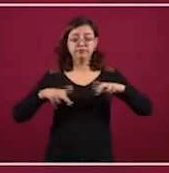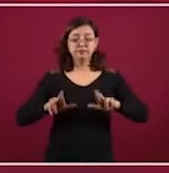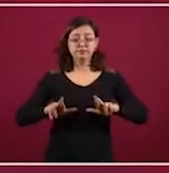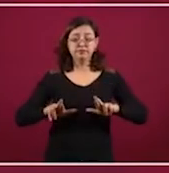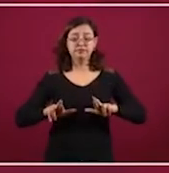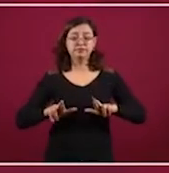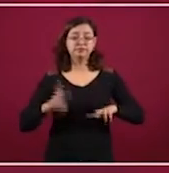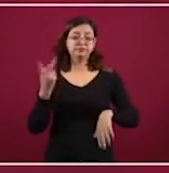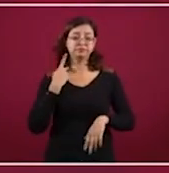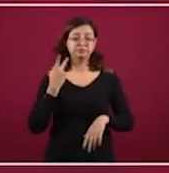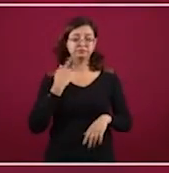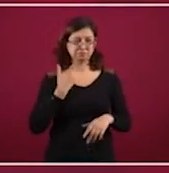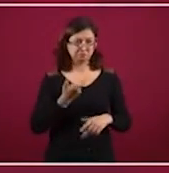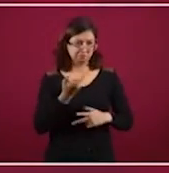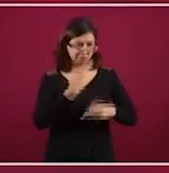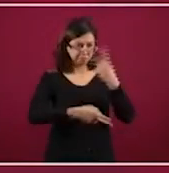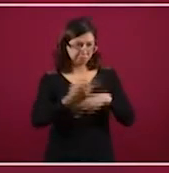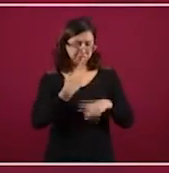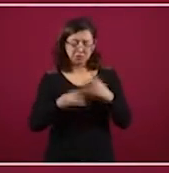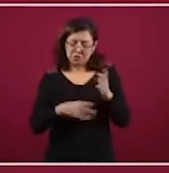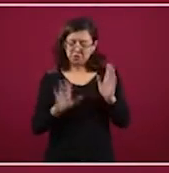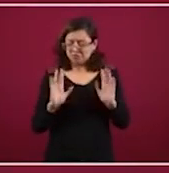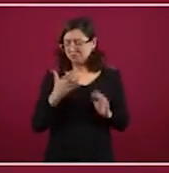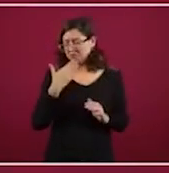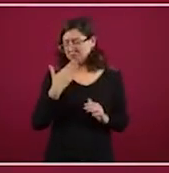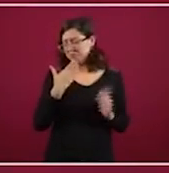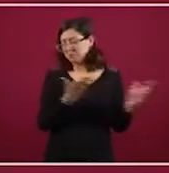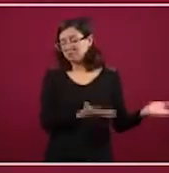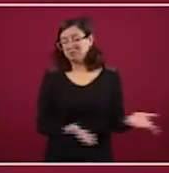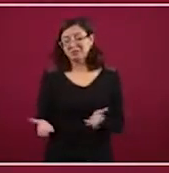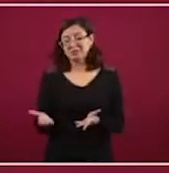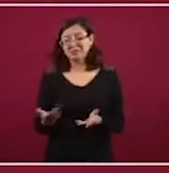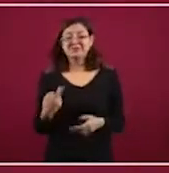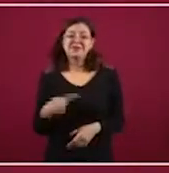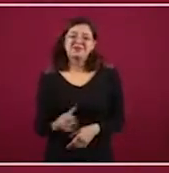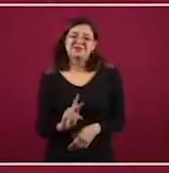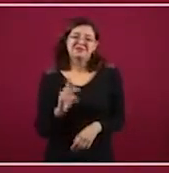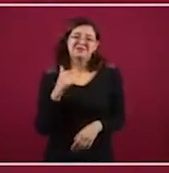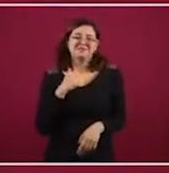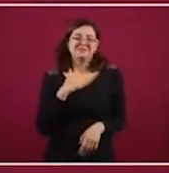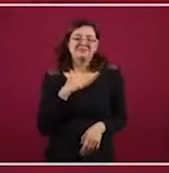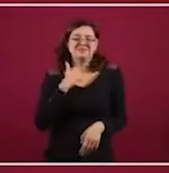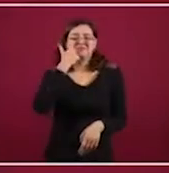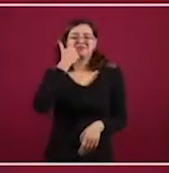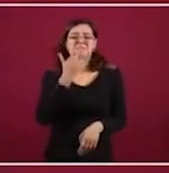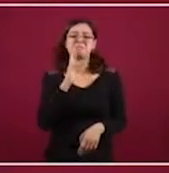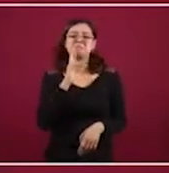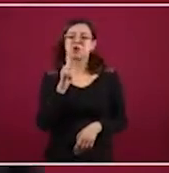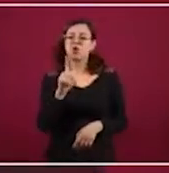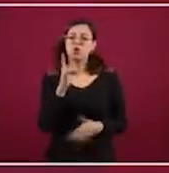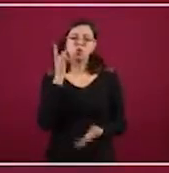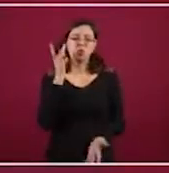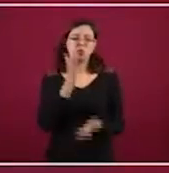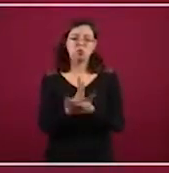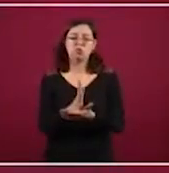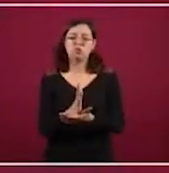representantes políticos, también son recibidos. Pero yo les pediría que sería